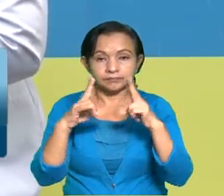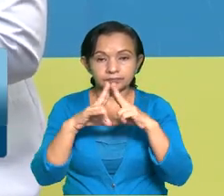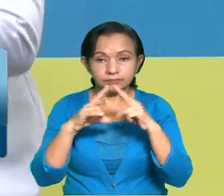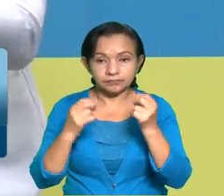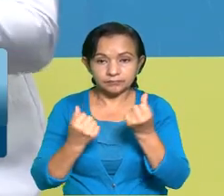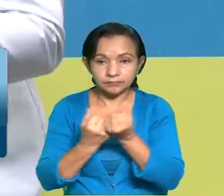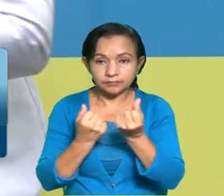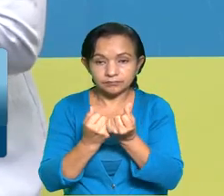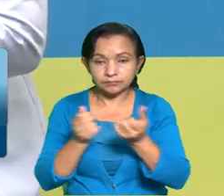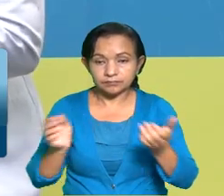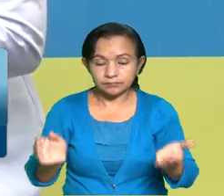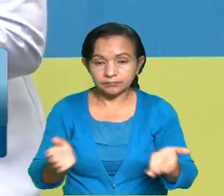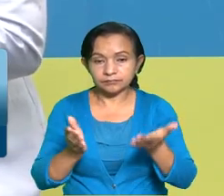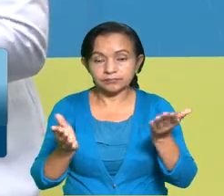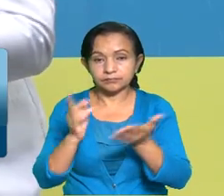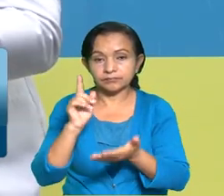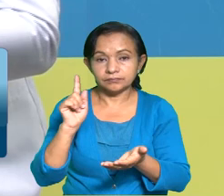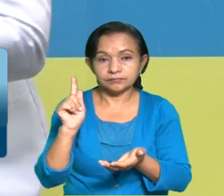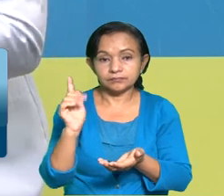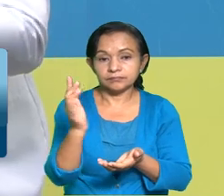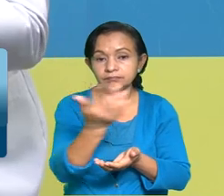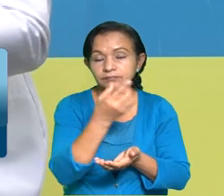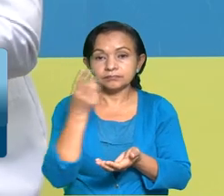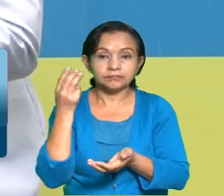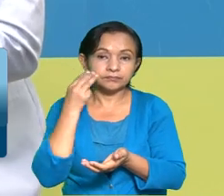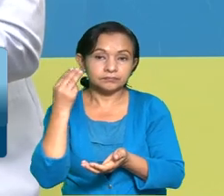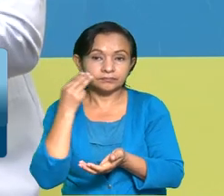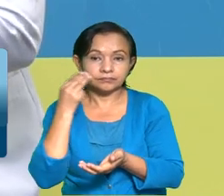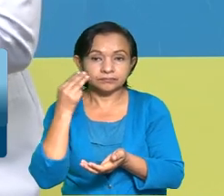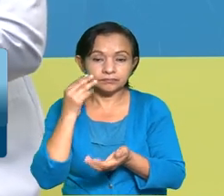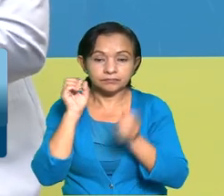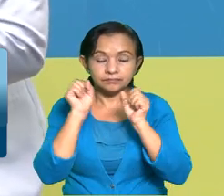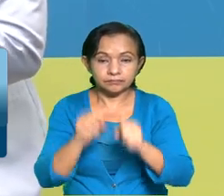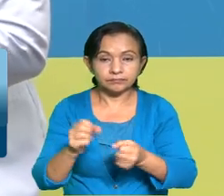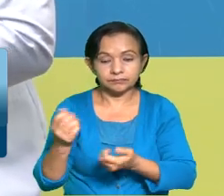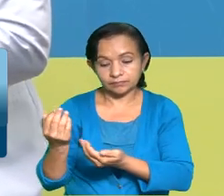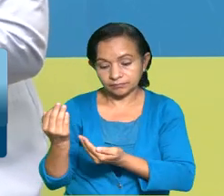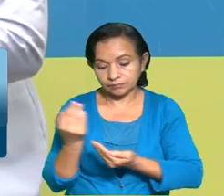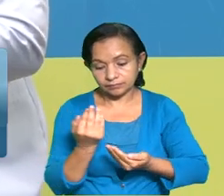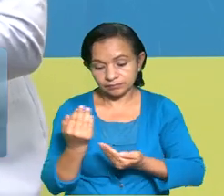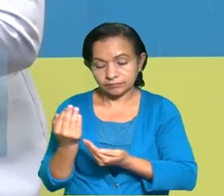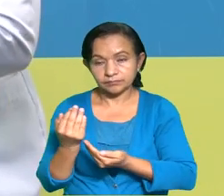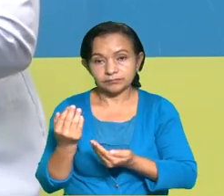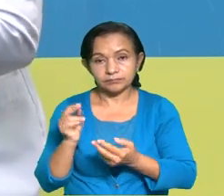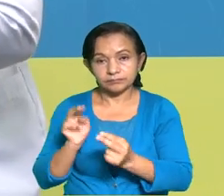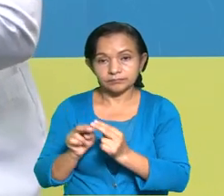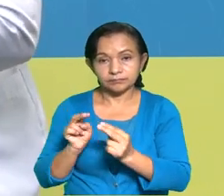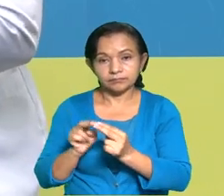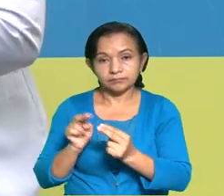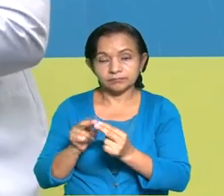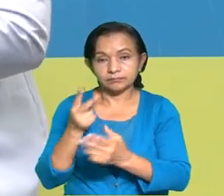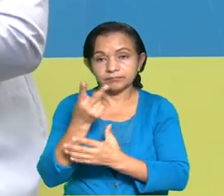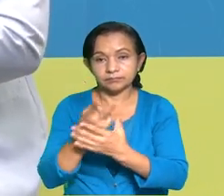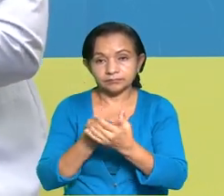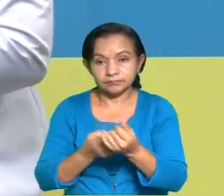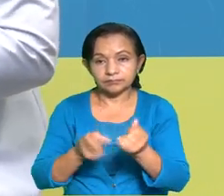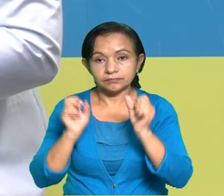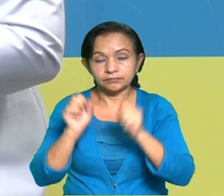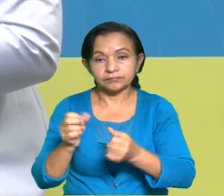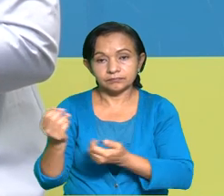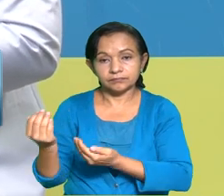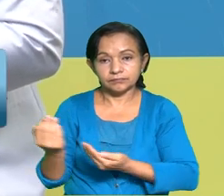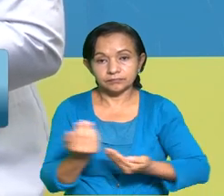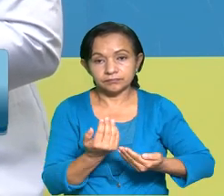implementado todas las medidas para que la madre pueda estar con su bebé y se pueda lograr un vínculo afectivo entre ambos y se logre la